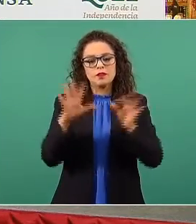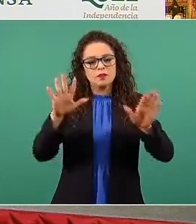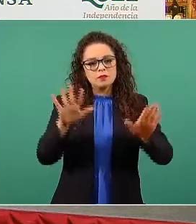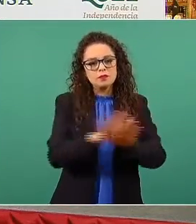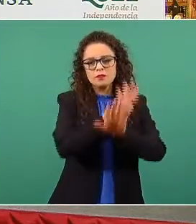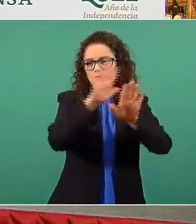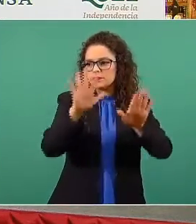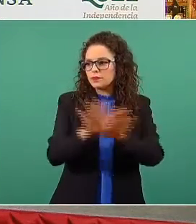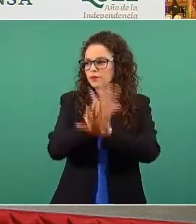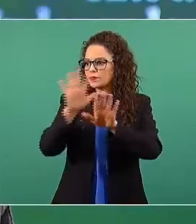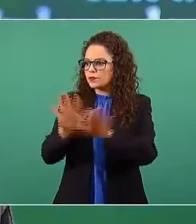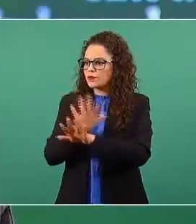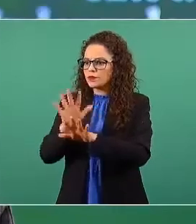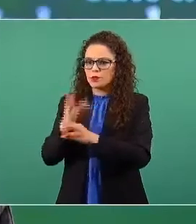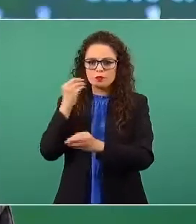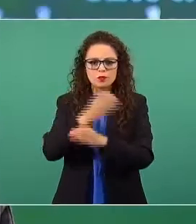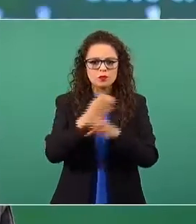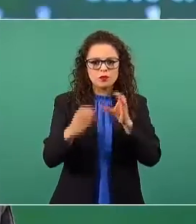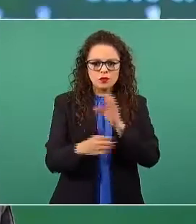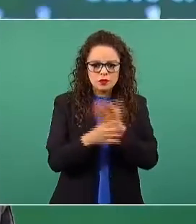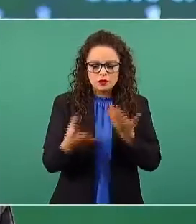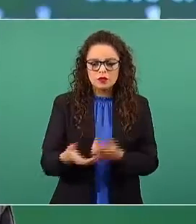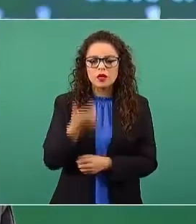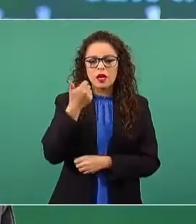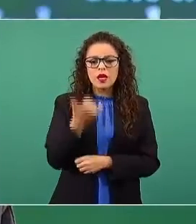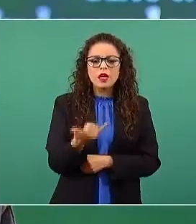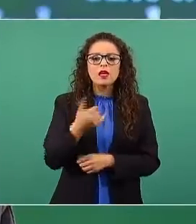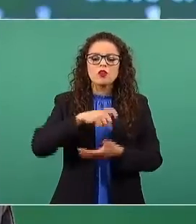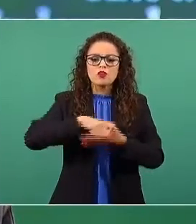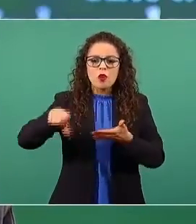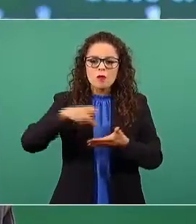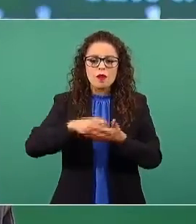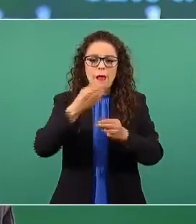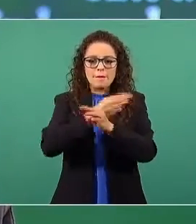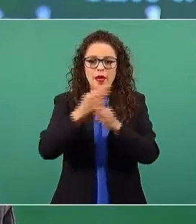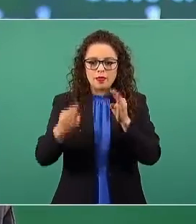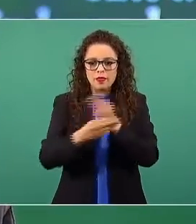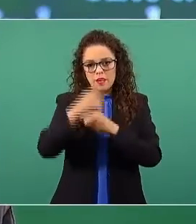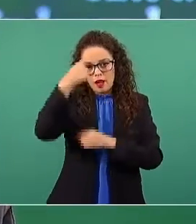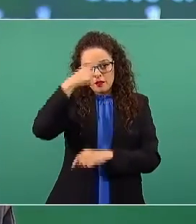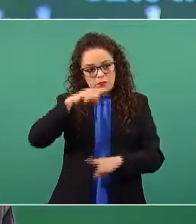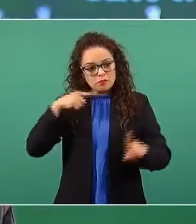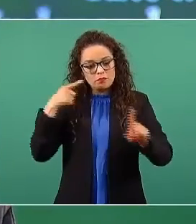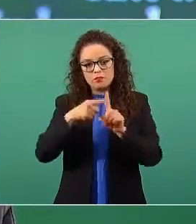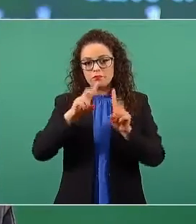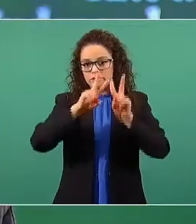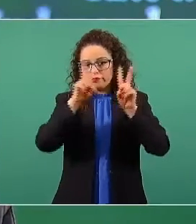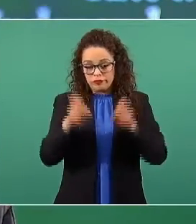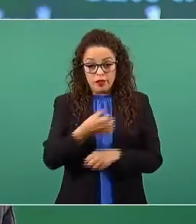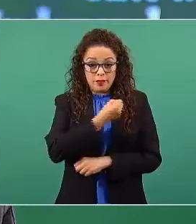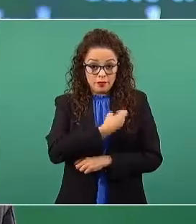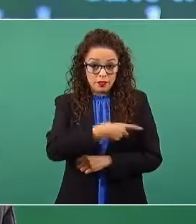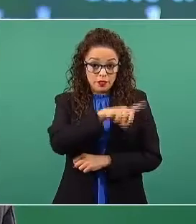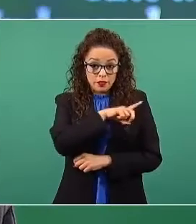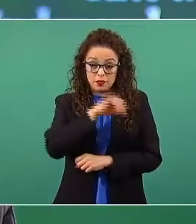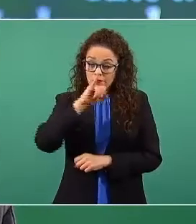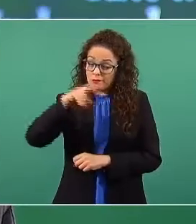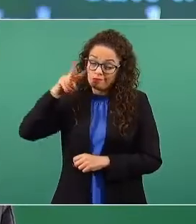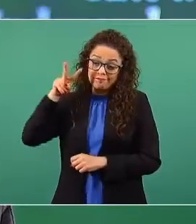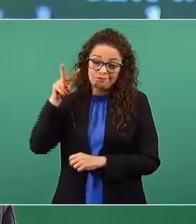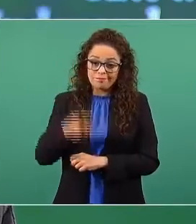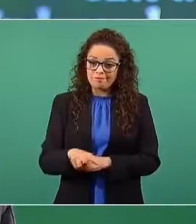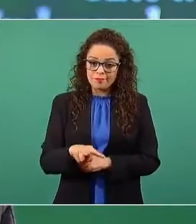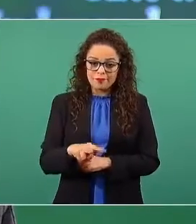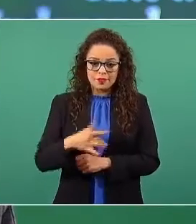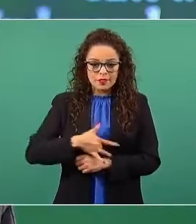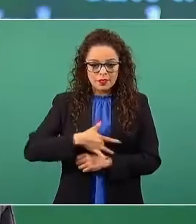y de práctica en la adquisición de insumos para la salud. Y es real, es verdaderamente